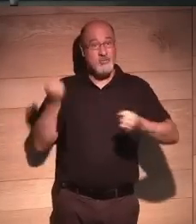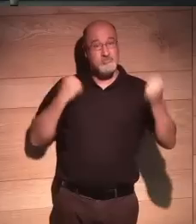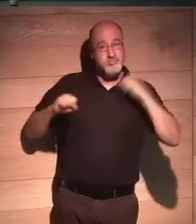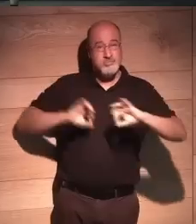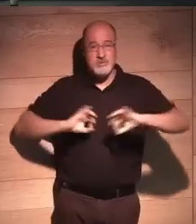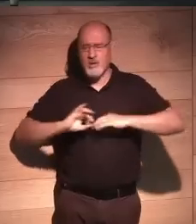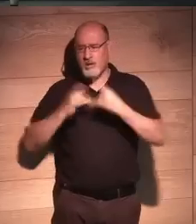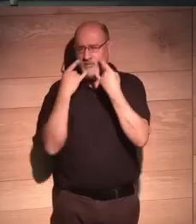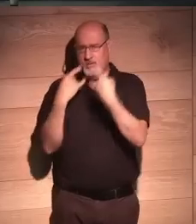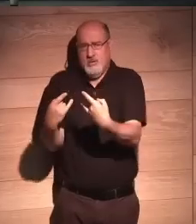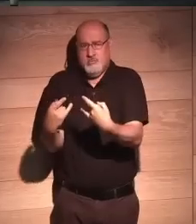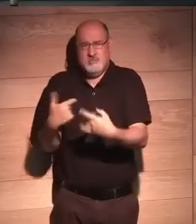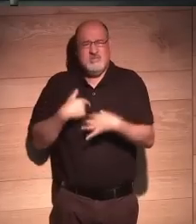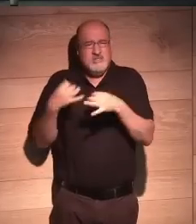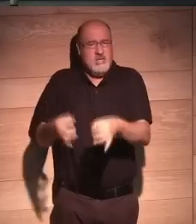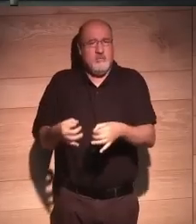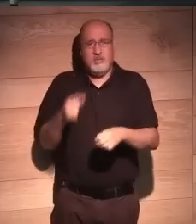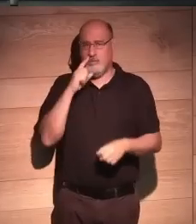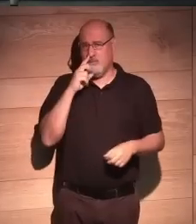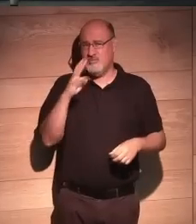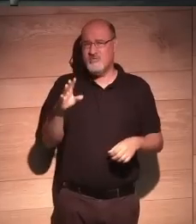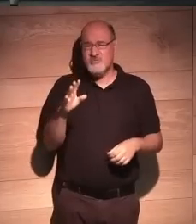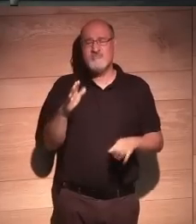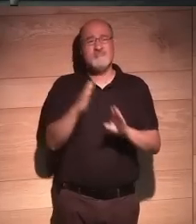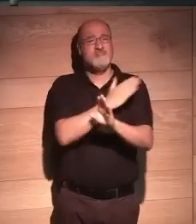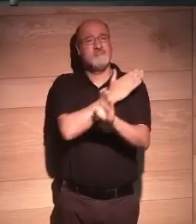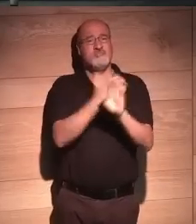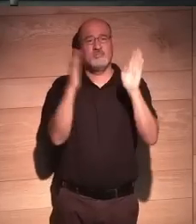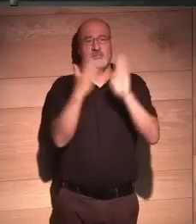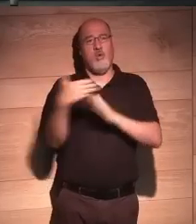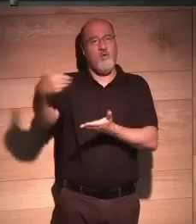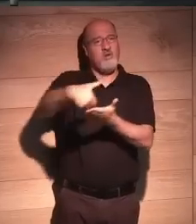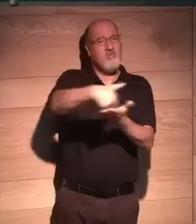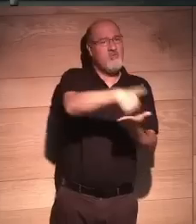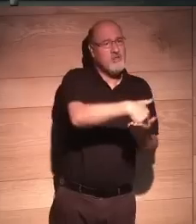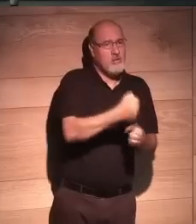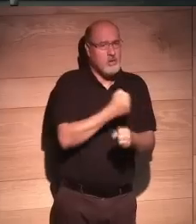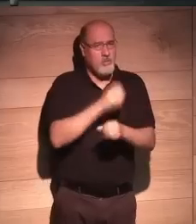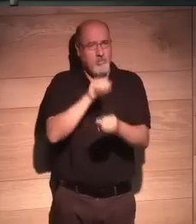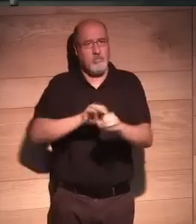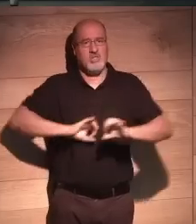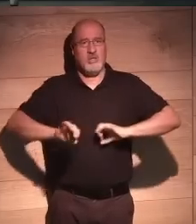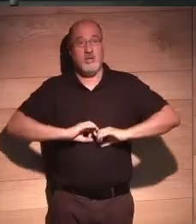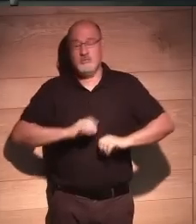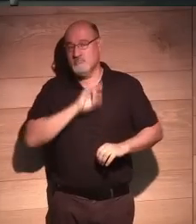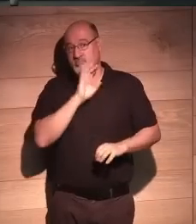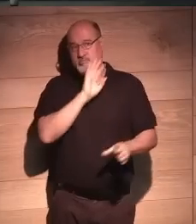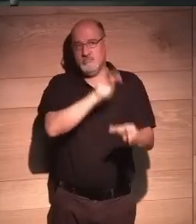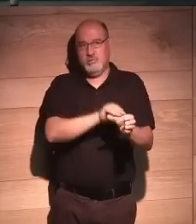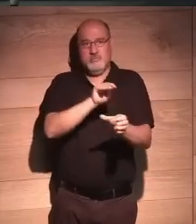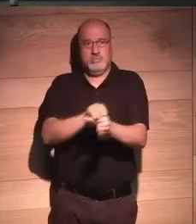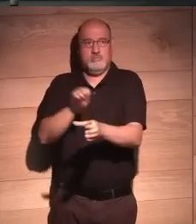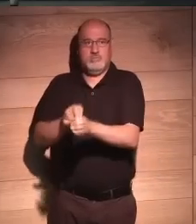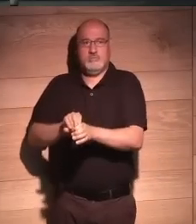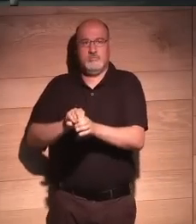Durante muchísimos años seguidos yo tenía muchísimas ofertas y realicé trabajos